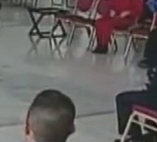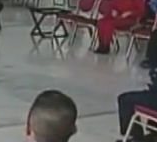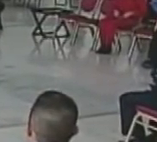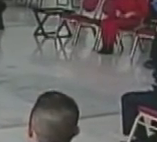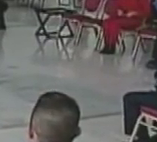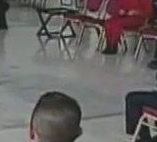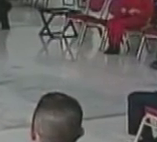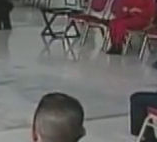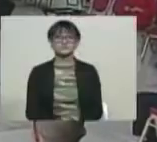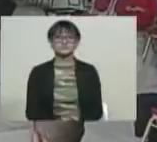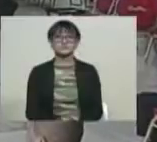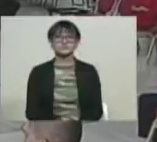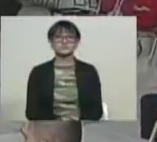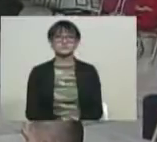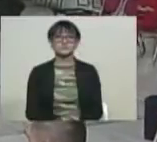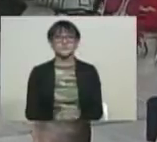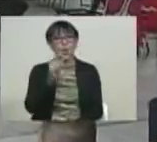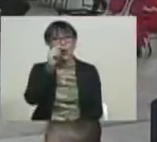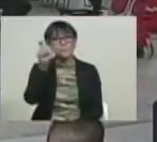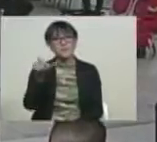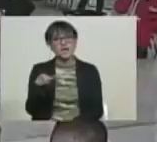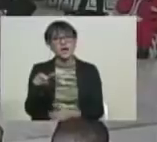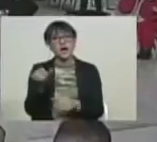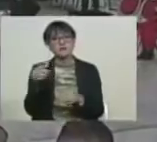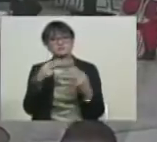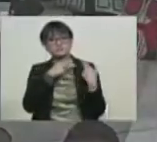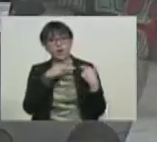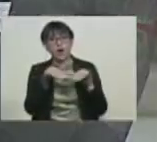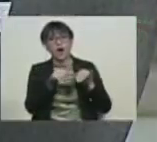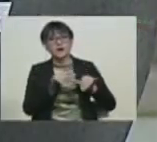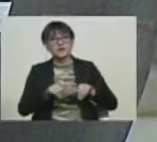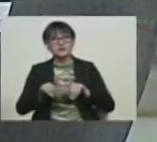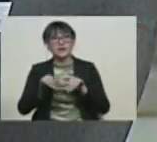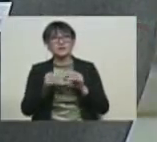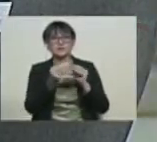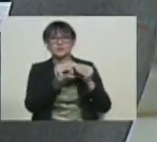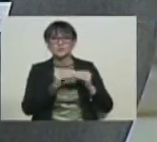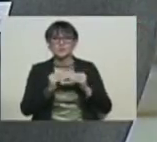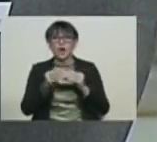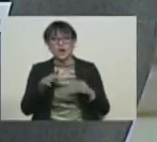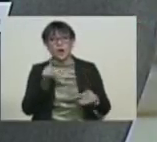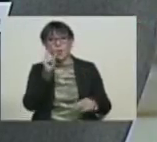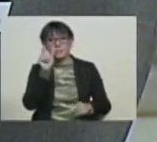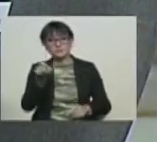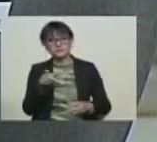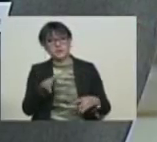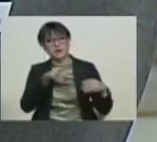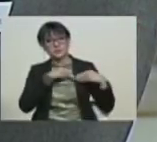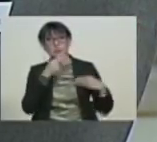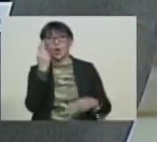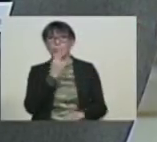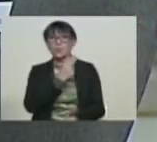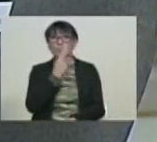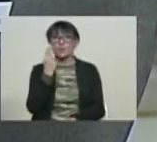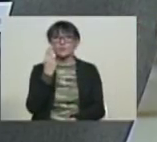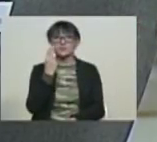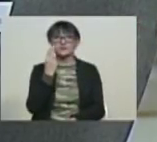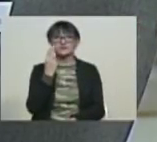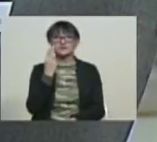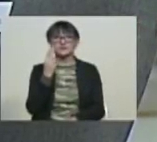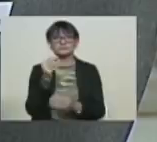Gregory es el arquitecto restaurador quien ha asumido con mucho compromiso y mucha pasión